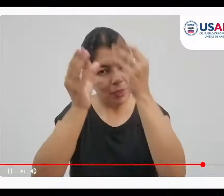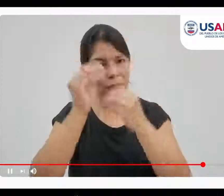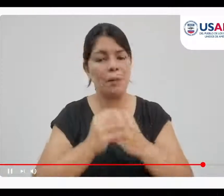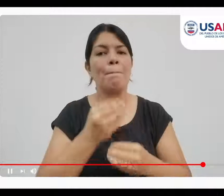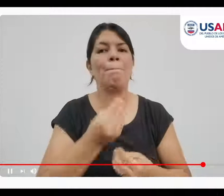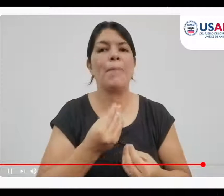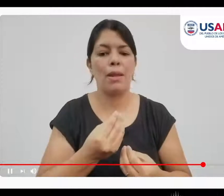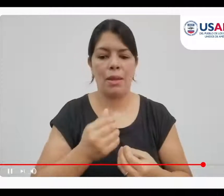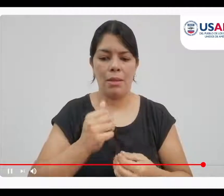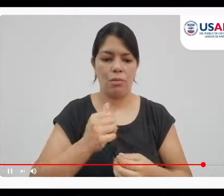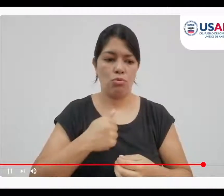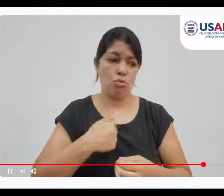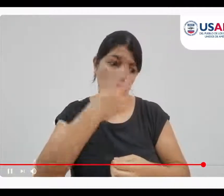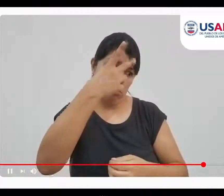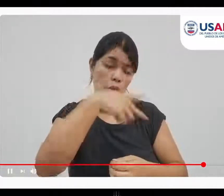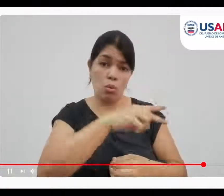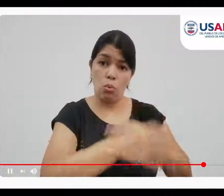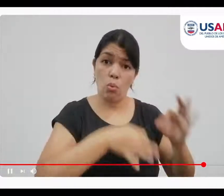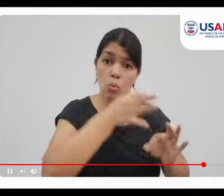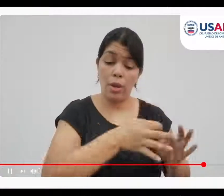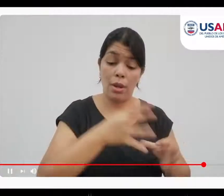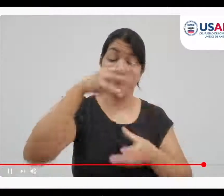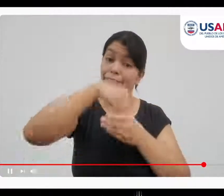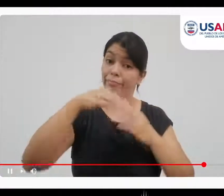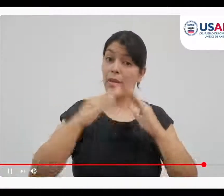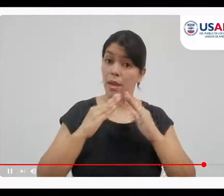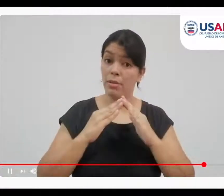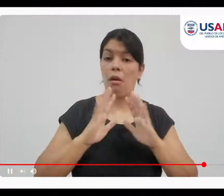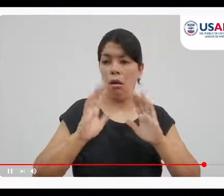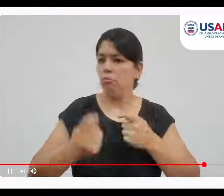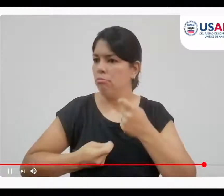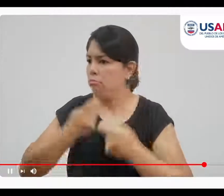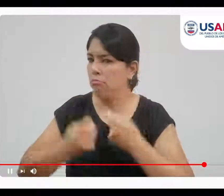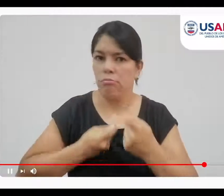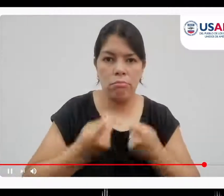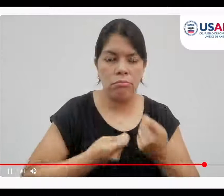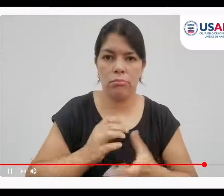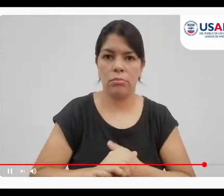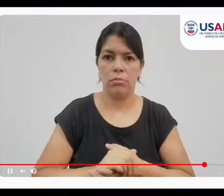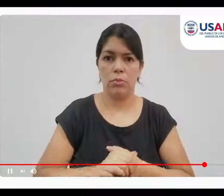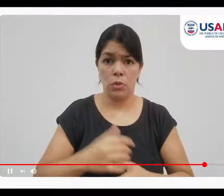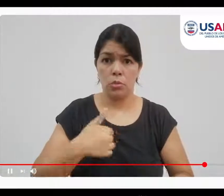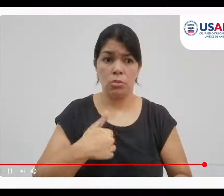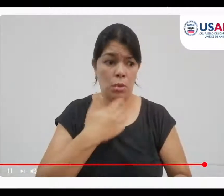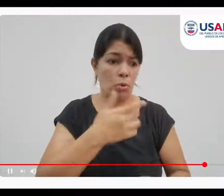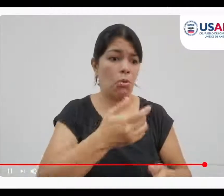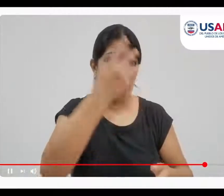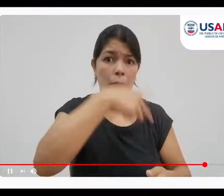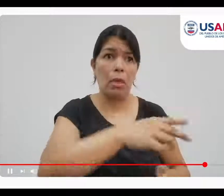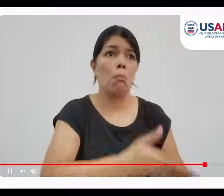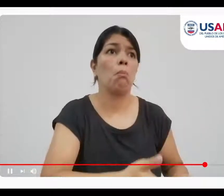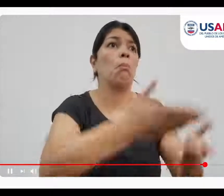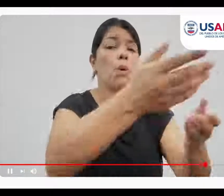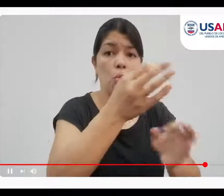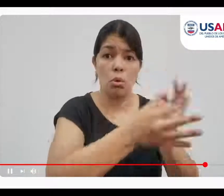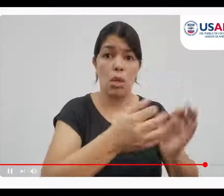propia vivienda. ¿Sí me entiendes? Yo me aferré a eso, yo dije, mi hija no se la dijo a nadie nunca le dijo a mi hija para que me la cuide, ni a la